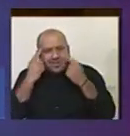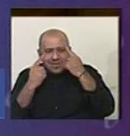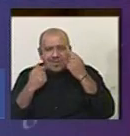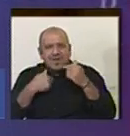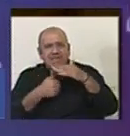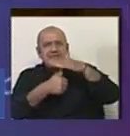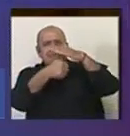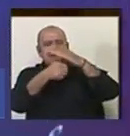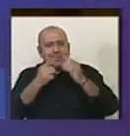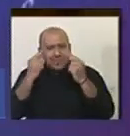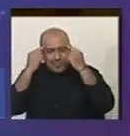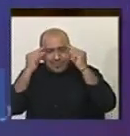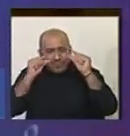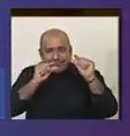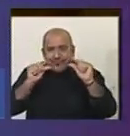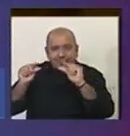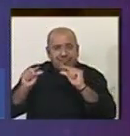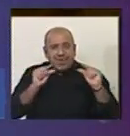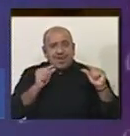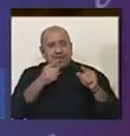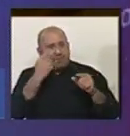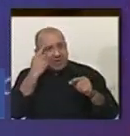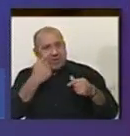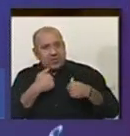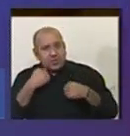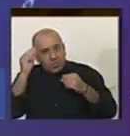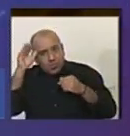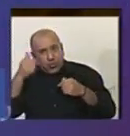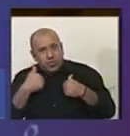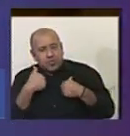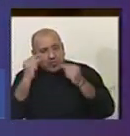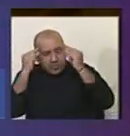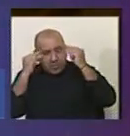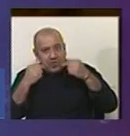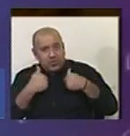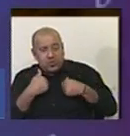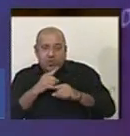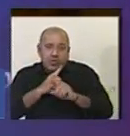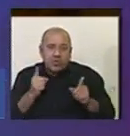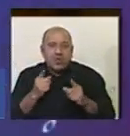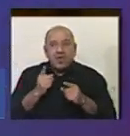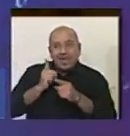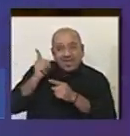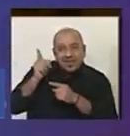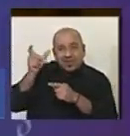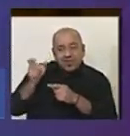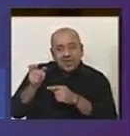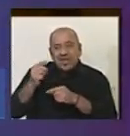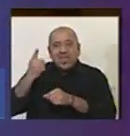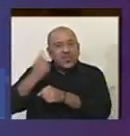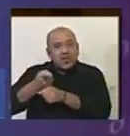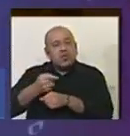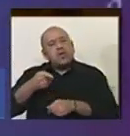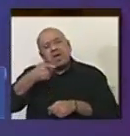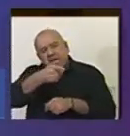líderes en Occidente. Yo no sé si nos toman a los ciudadanos por tontos, pero nadie puede creer que una orden de asesinato de ese tipo, un comando